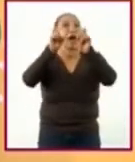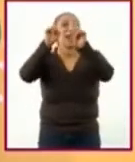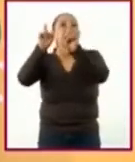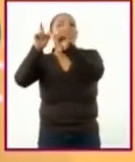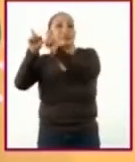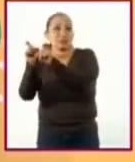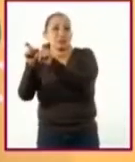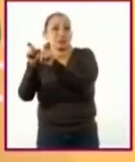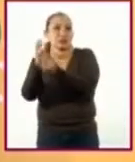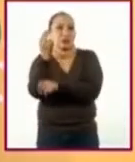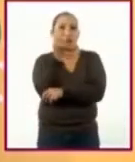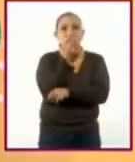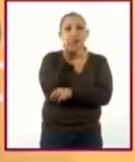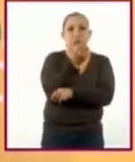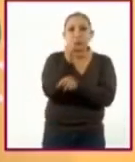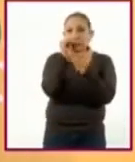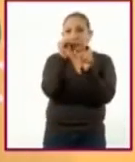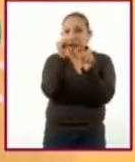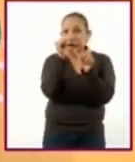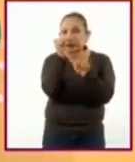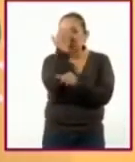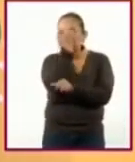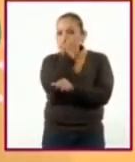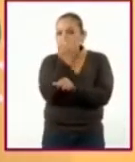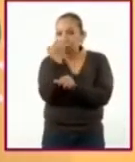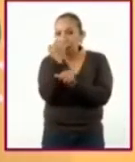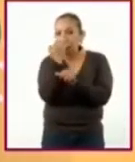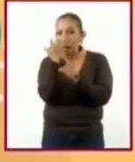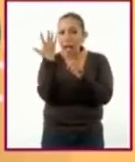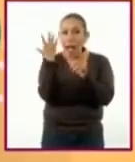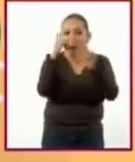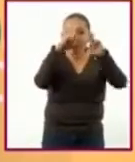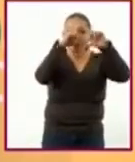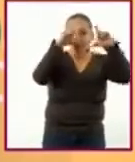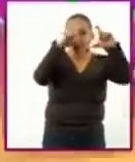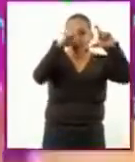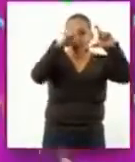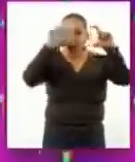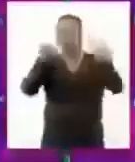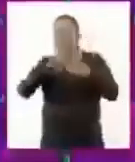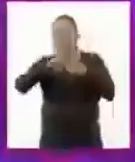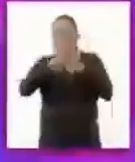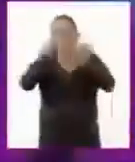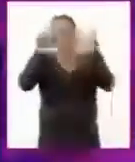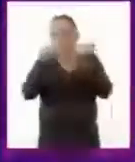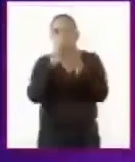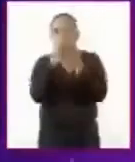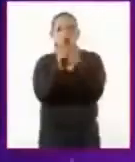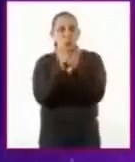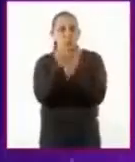lo que requiere mucha observación para abrir y cerrar agrupaciones de forma correcta.